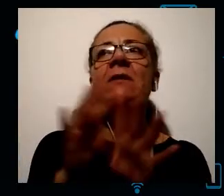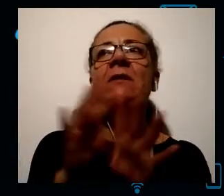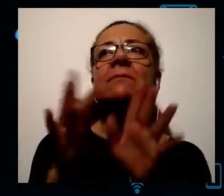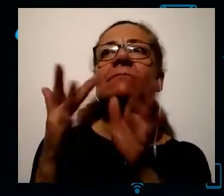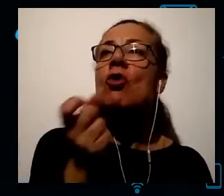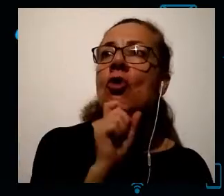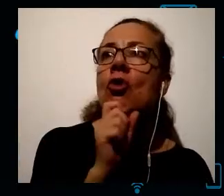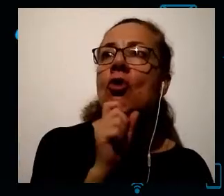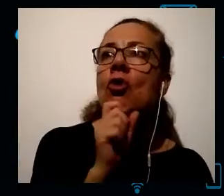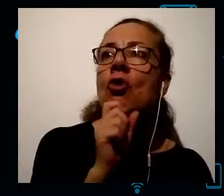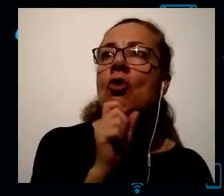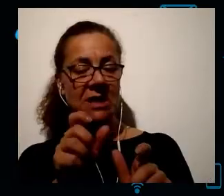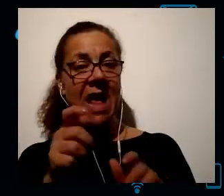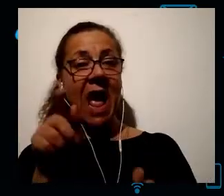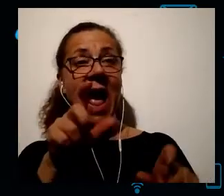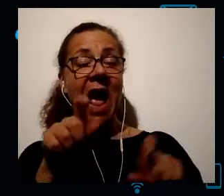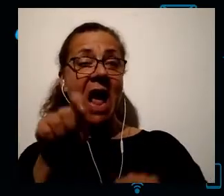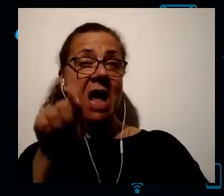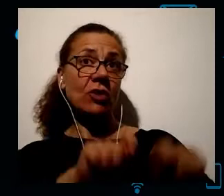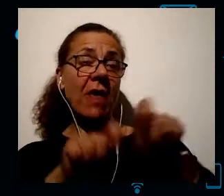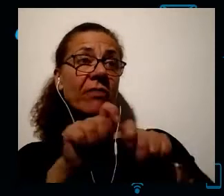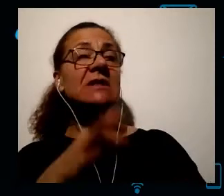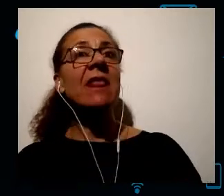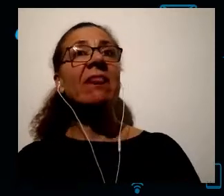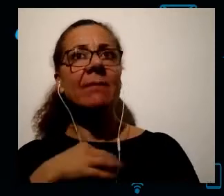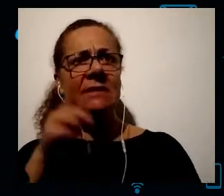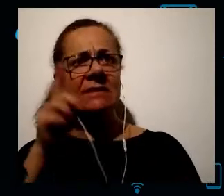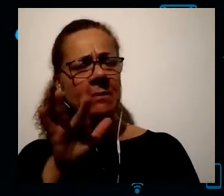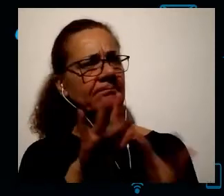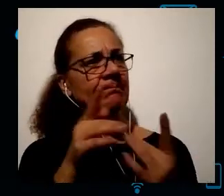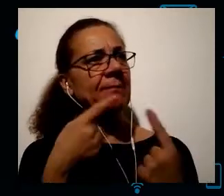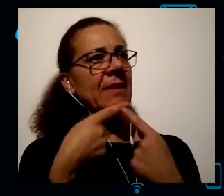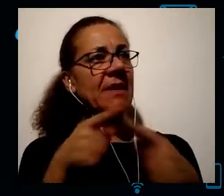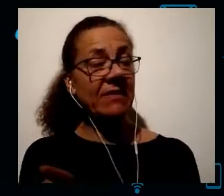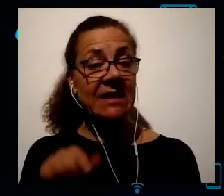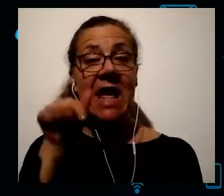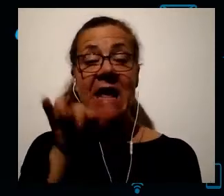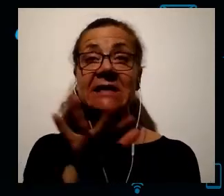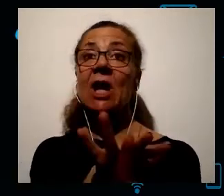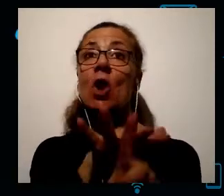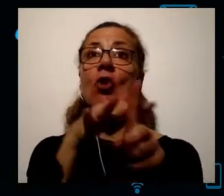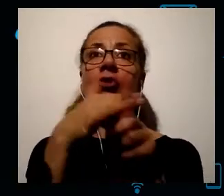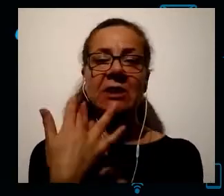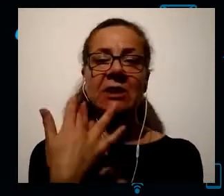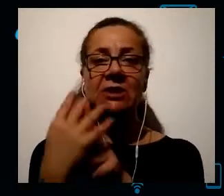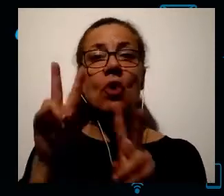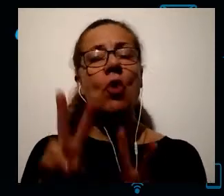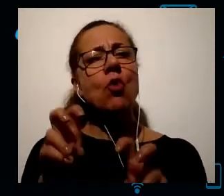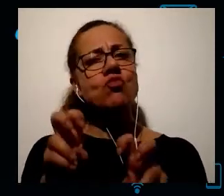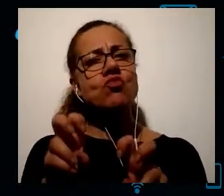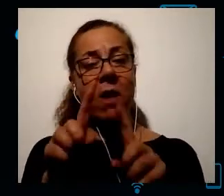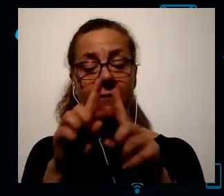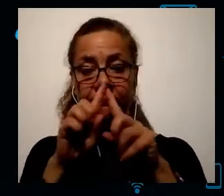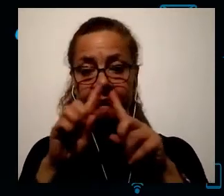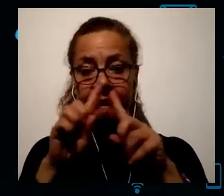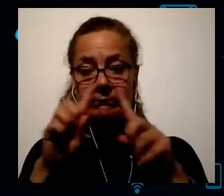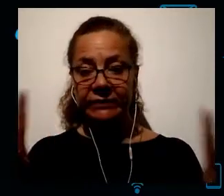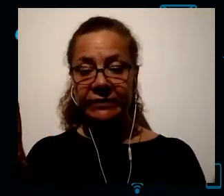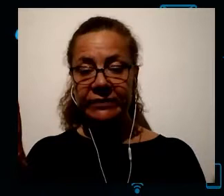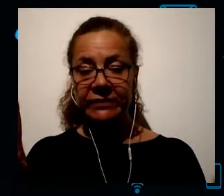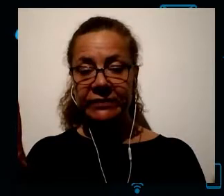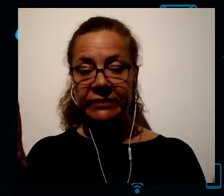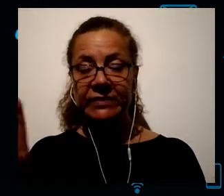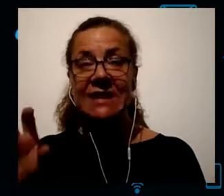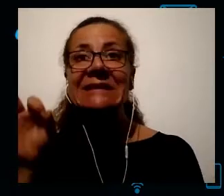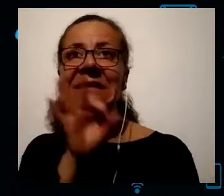asociaciones civiles bien en este contexto en este nuevo milenio lo